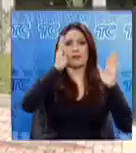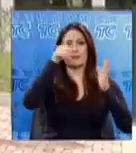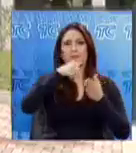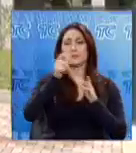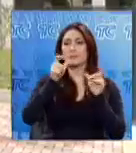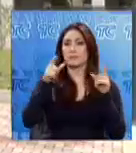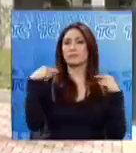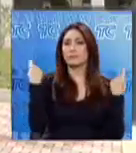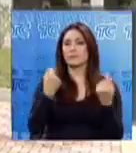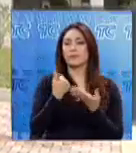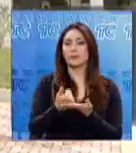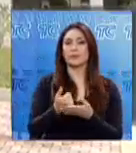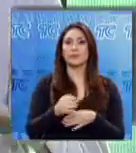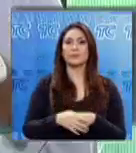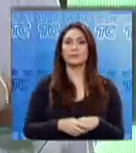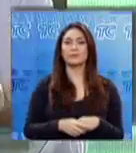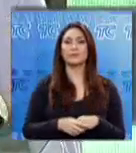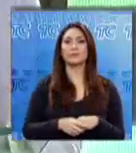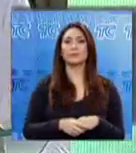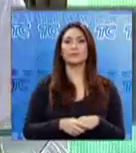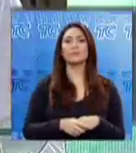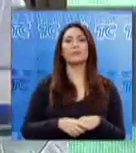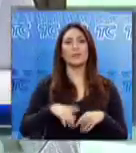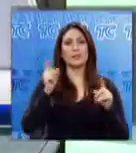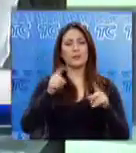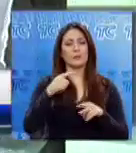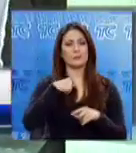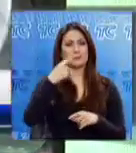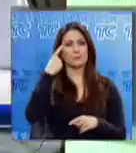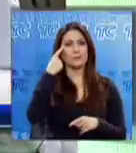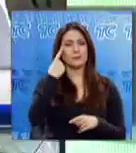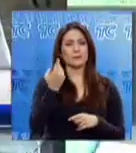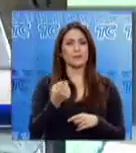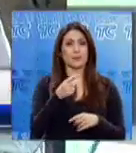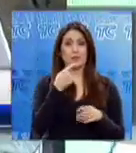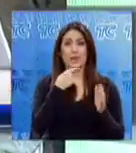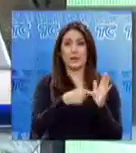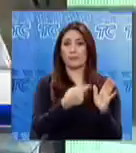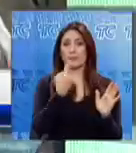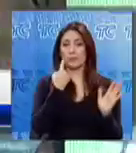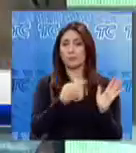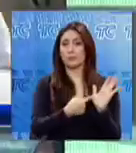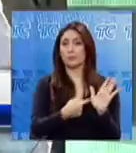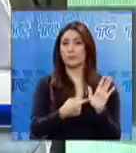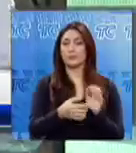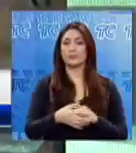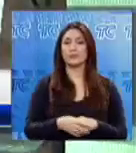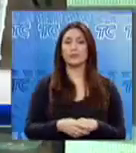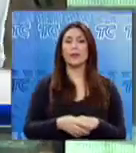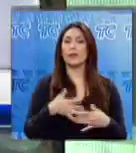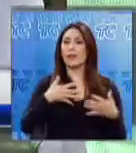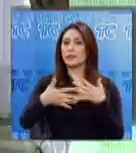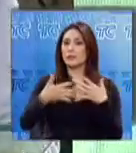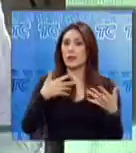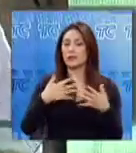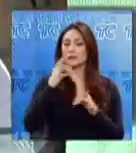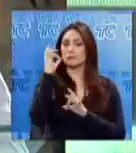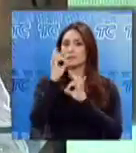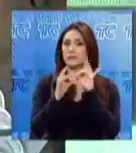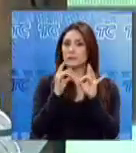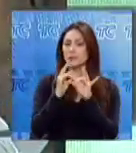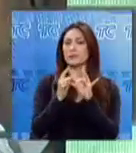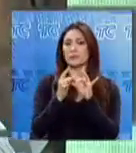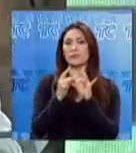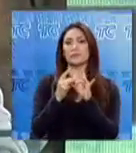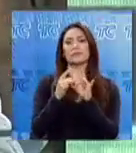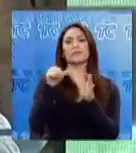edificación. Hay que hacer, hay que ser consecuentes, y este es un ejemplo. Transparencia, eficiencia en los